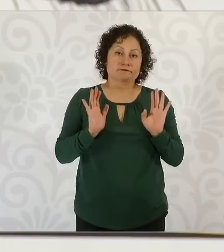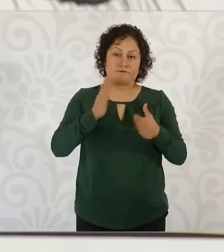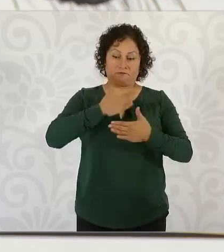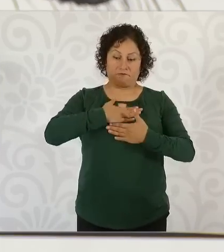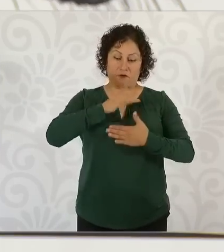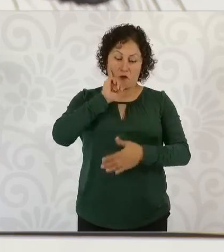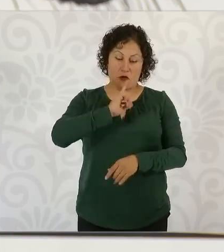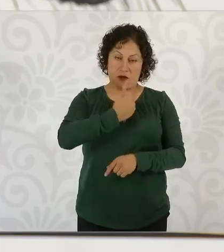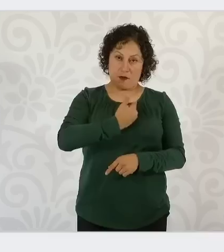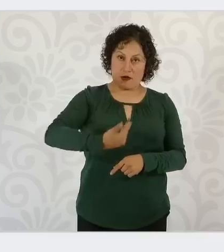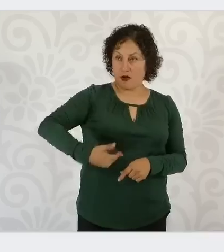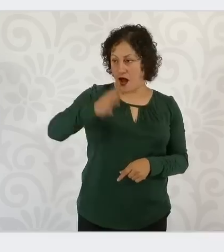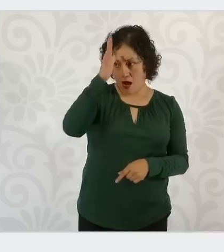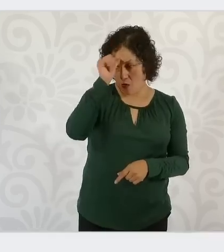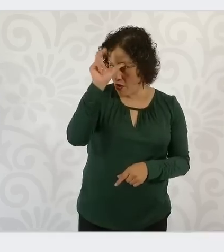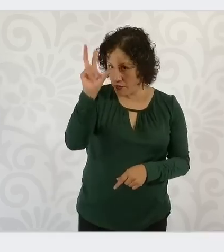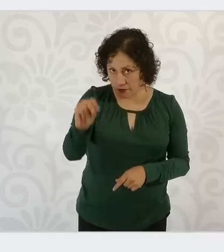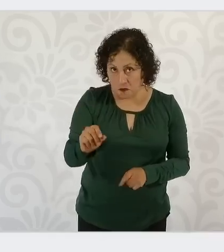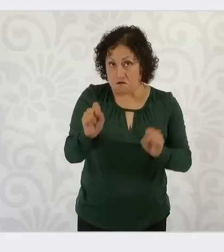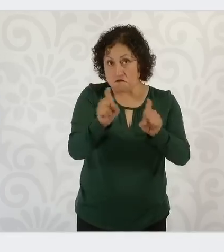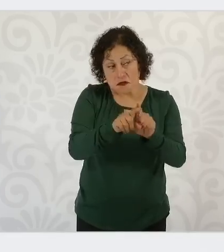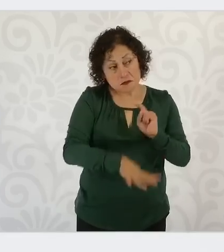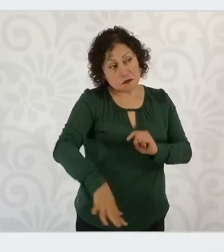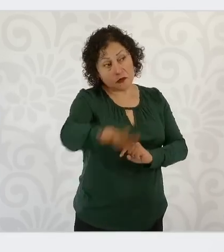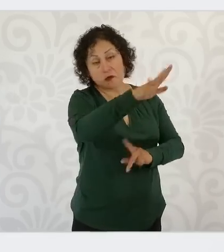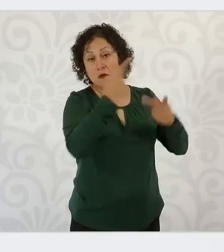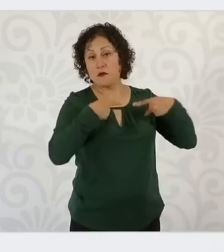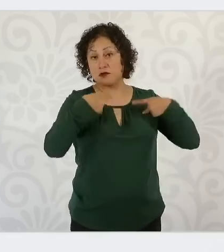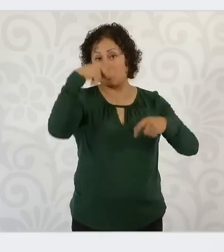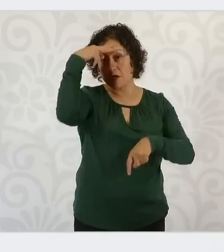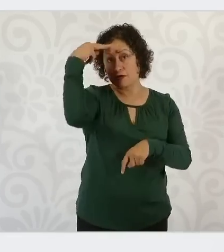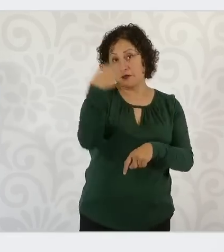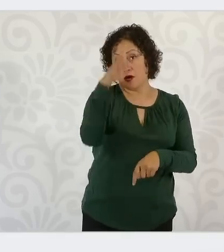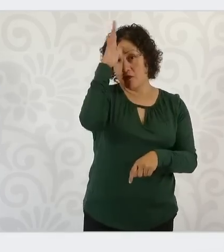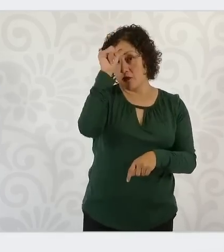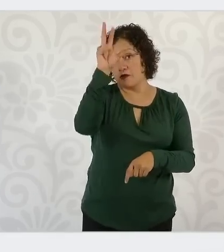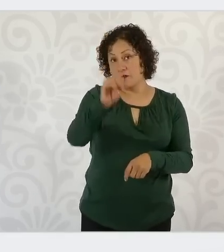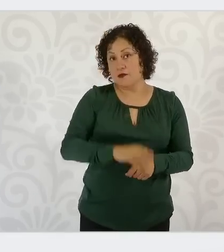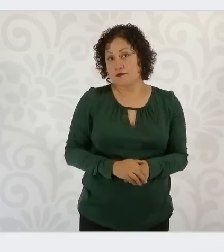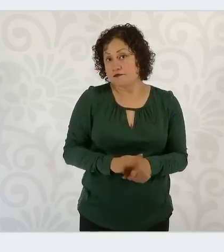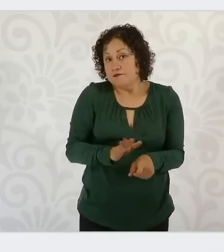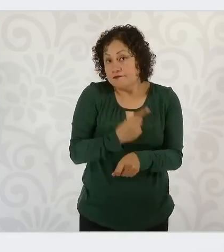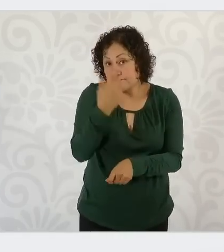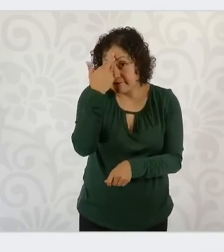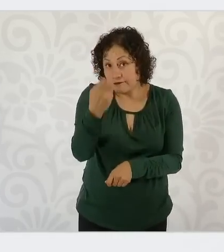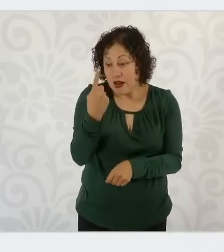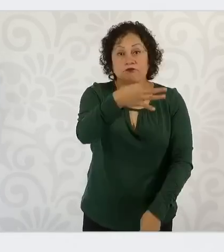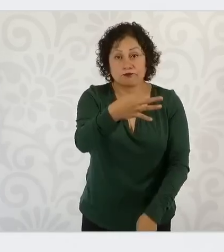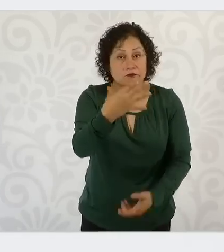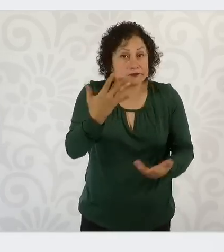presidenta, sino el pueblo de México, porque si no, hace un año no hubieran votado como